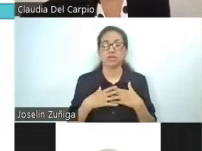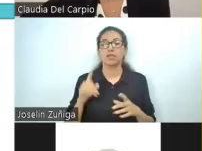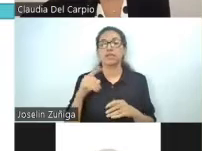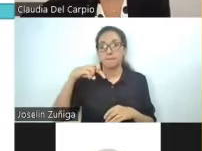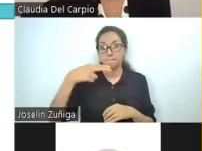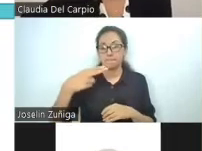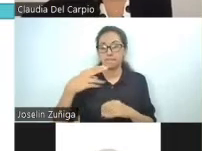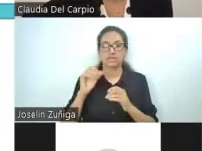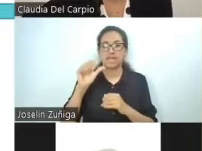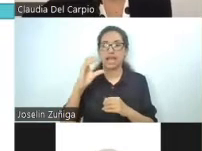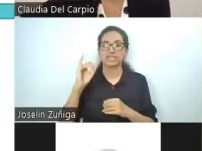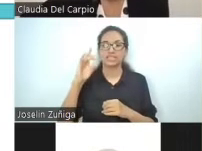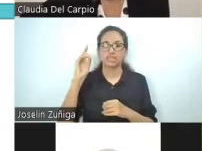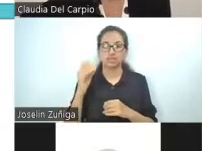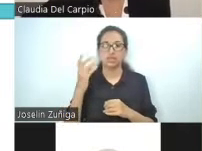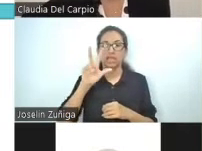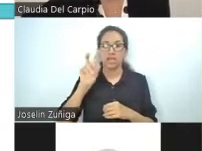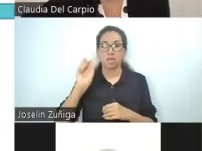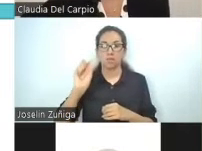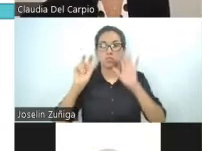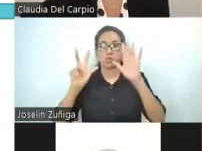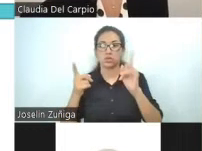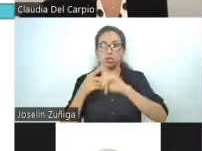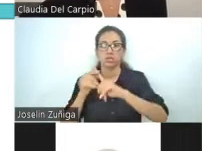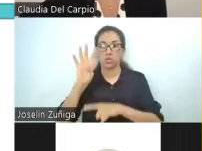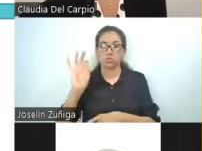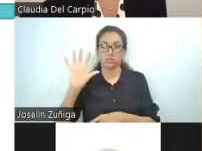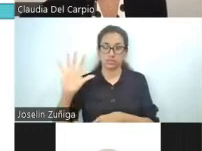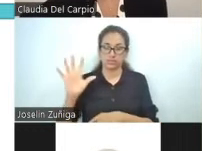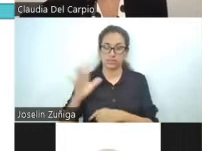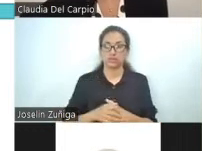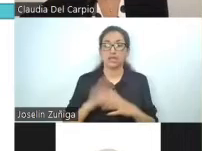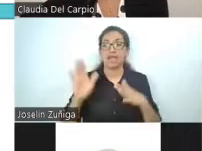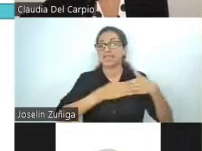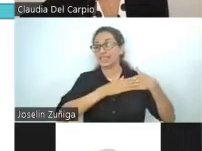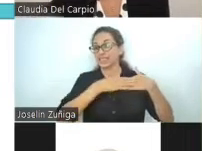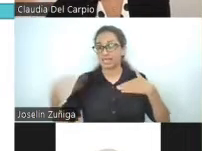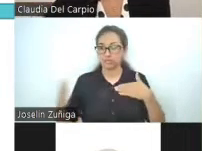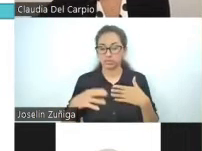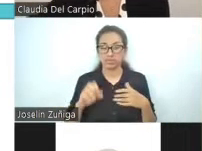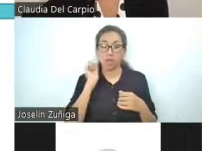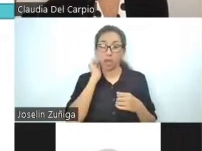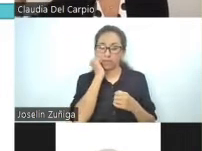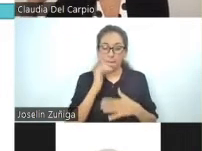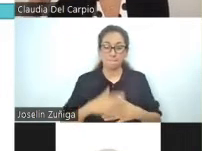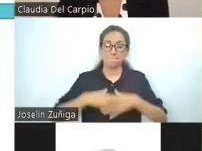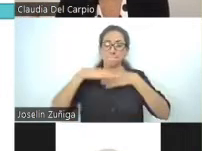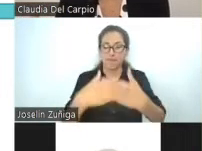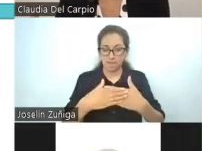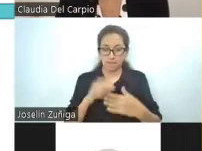de 3.8 a 4.5 más o menos, y después de la menopausia, los niveles de estrógeno